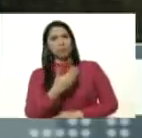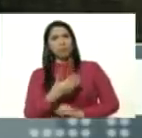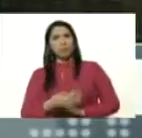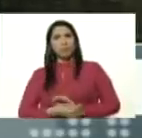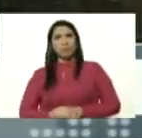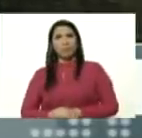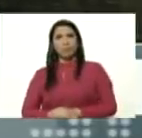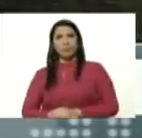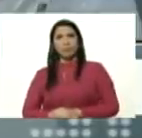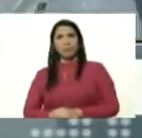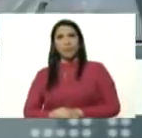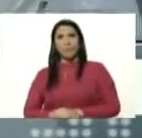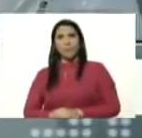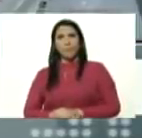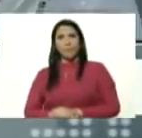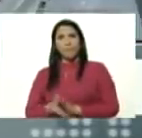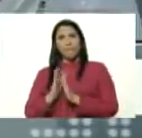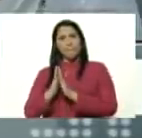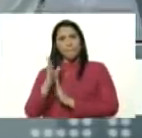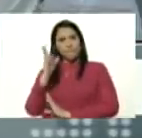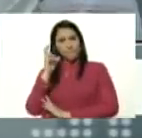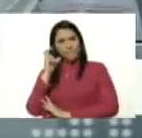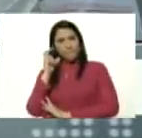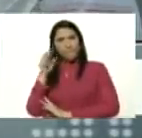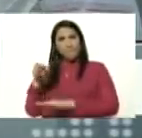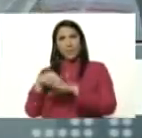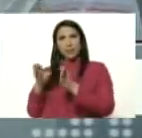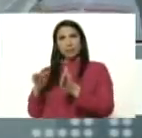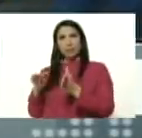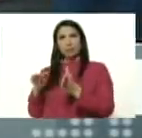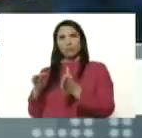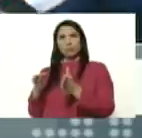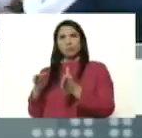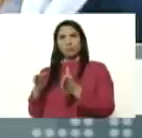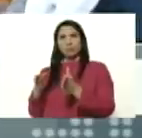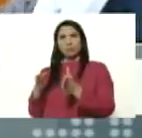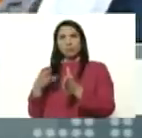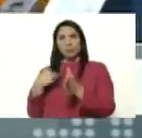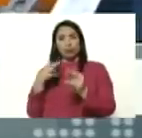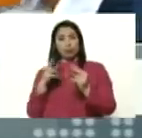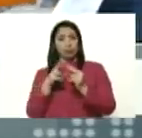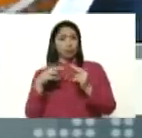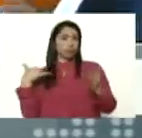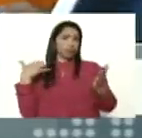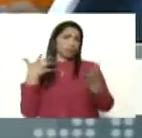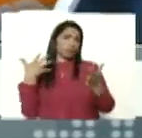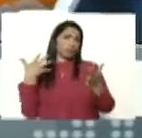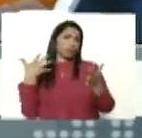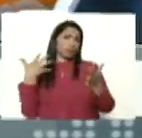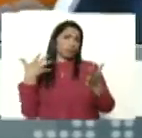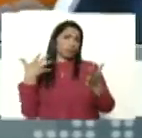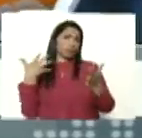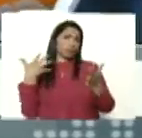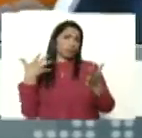de problemas. Eduardo, ministro, oye, yo conozco a Eduardo Piñate.